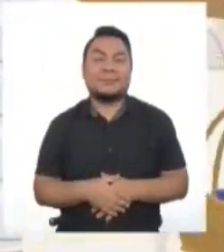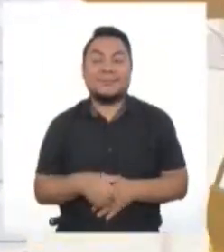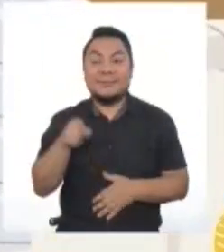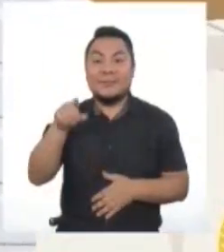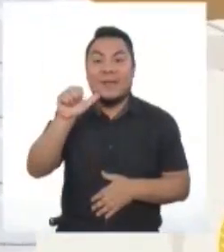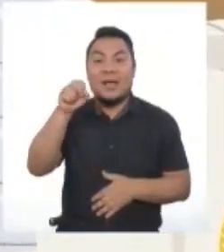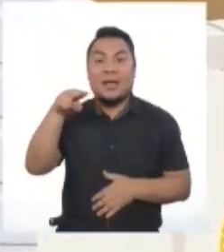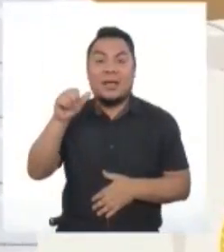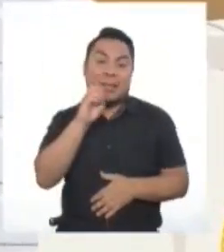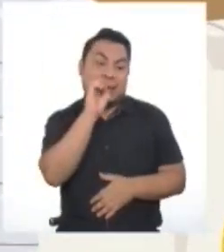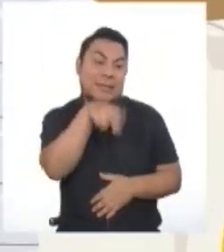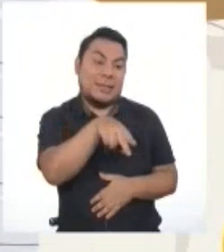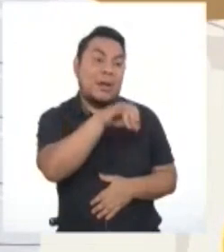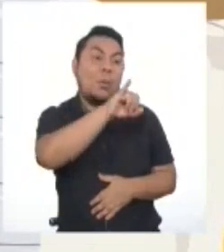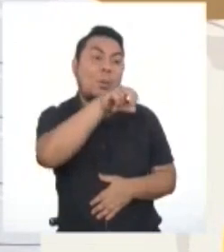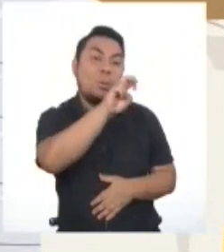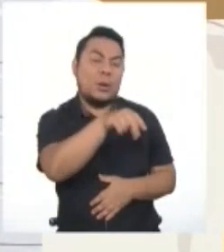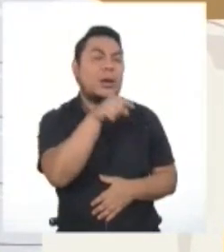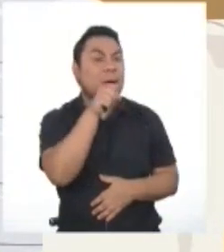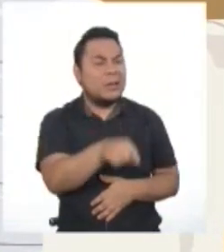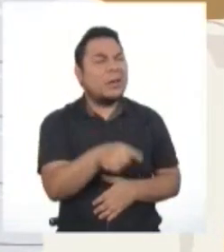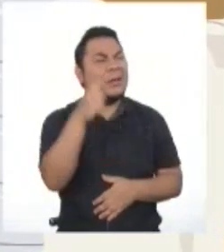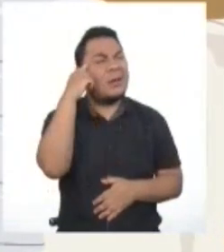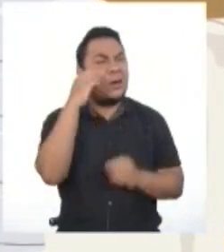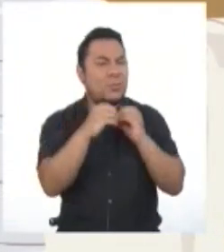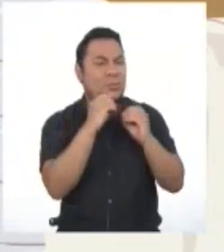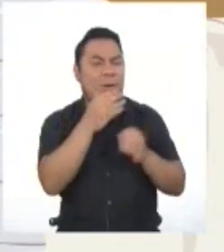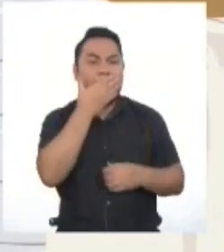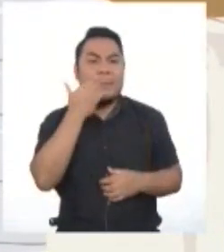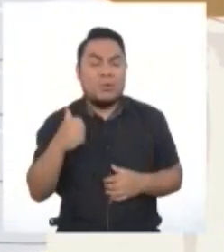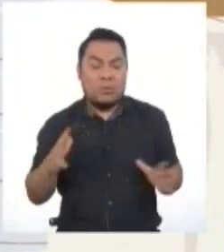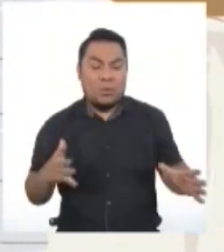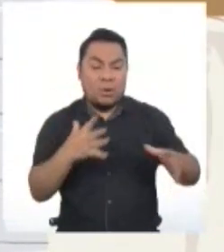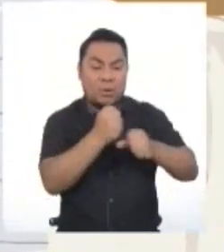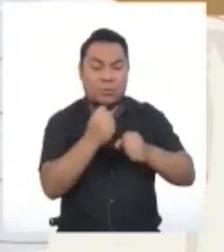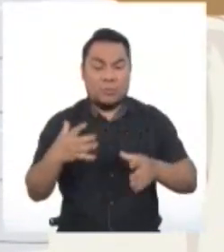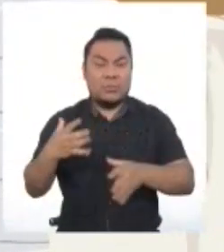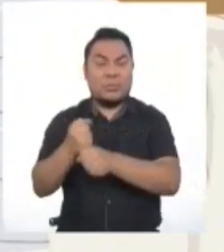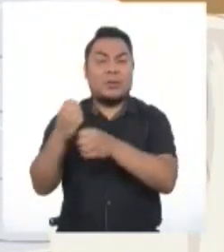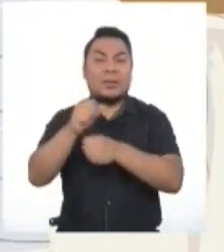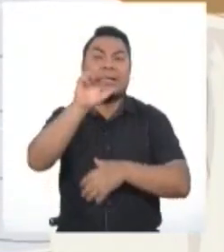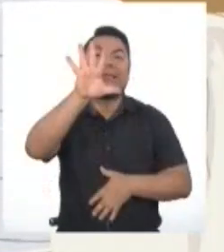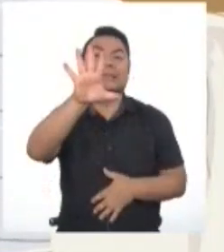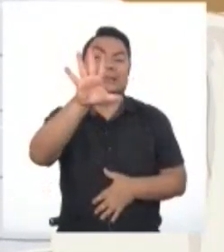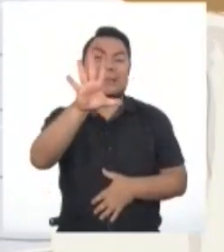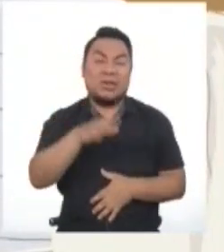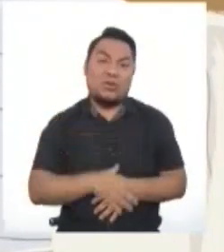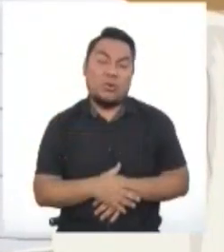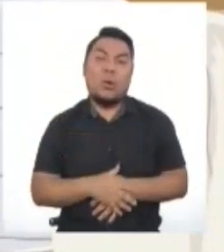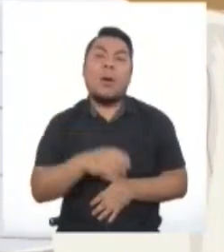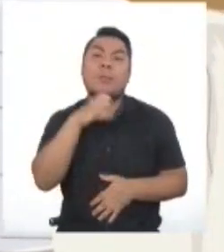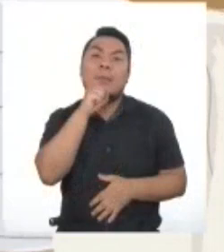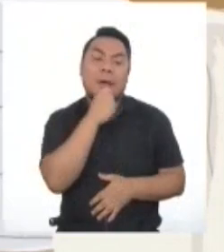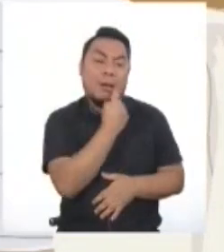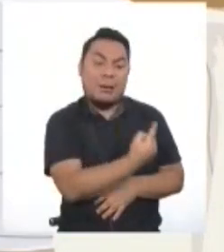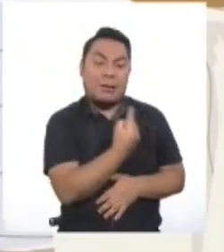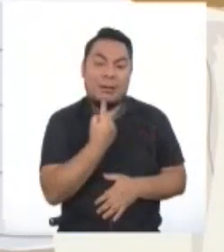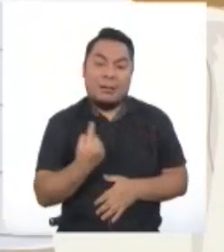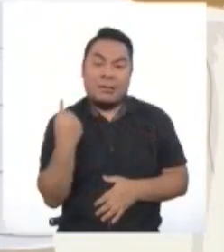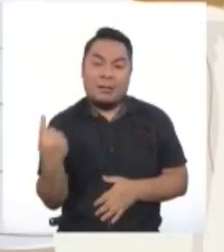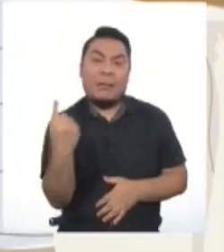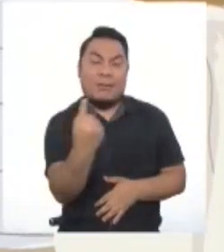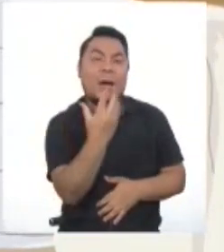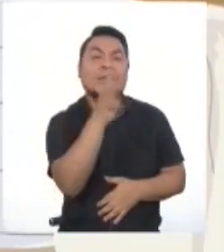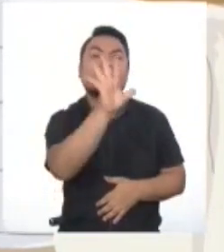Ana le comenta a Juan que una solución es armar paquetes de 5 manzanas cada uno. De esta